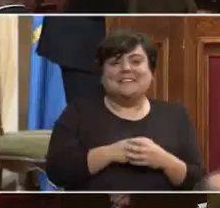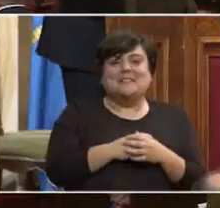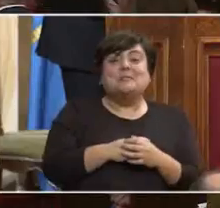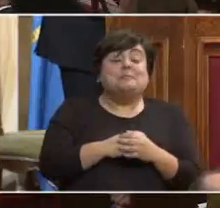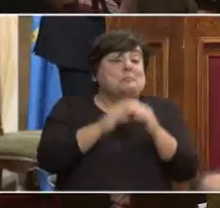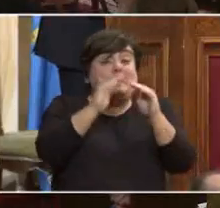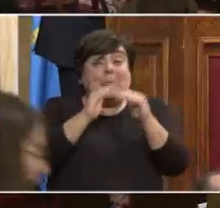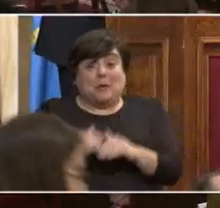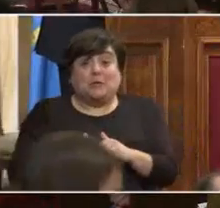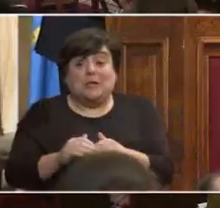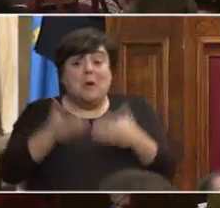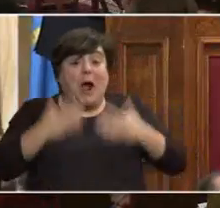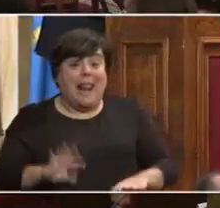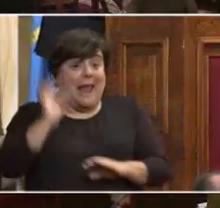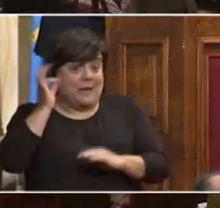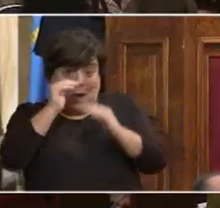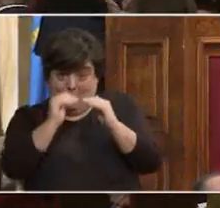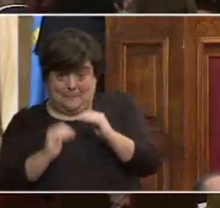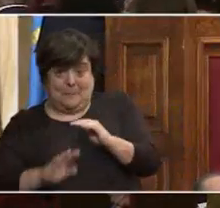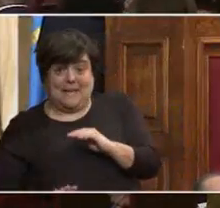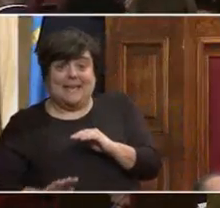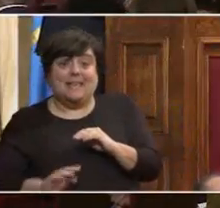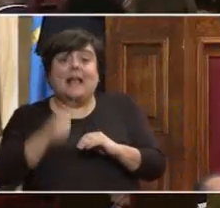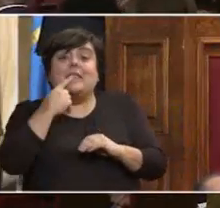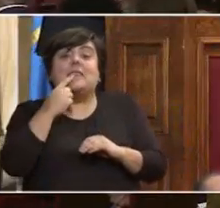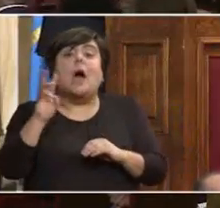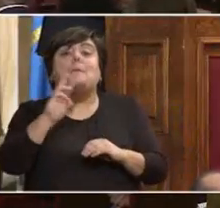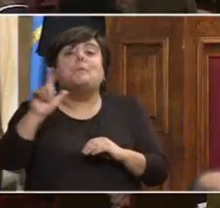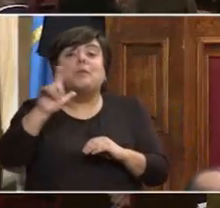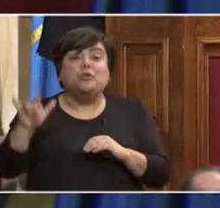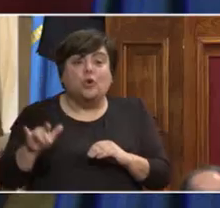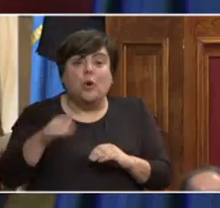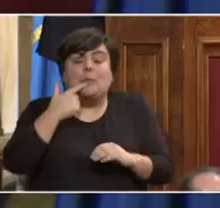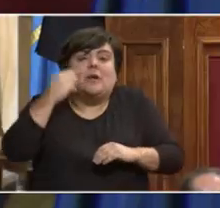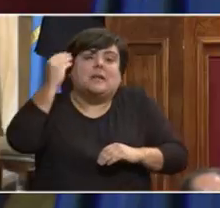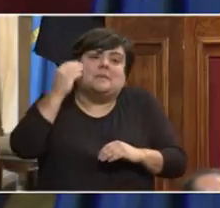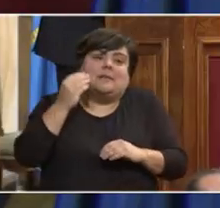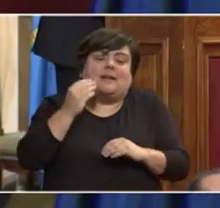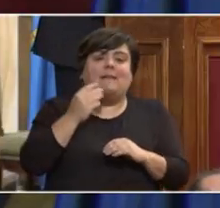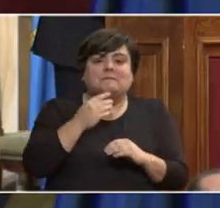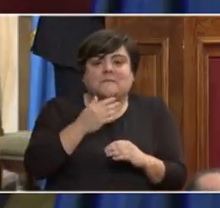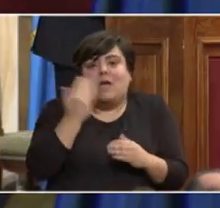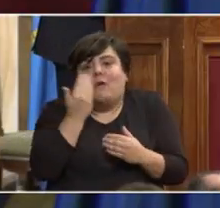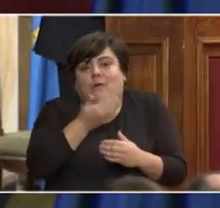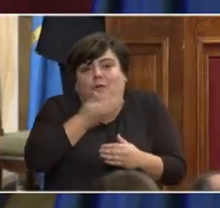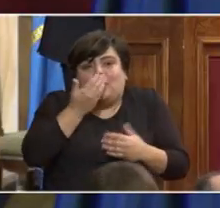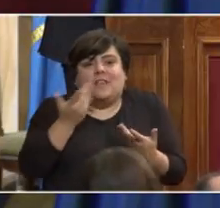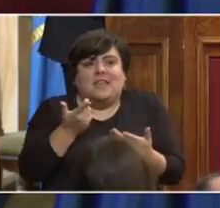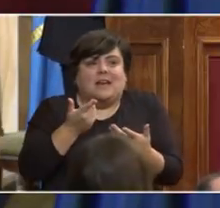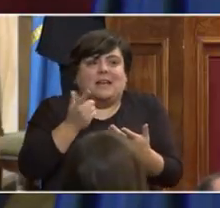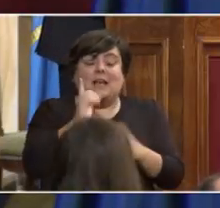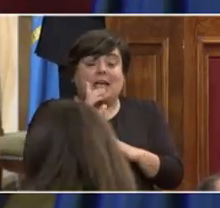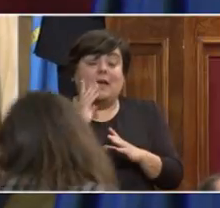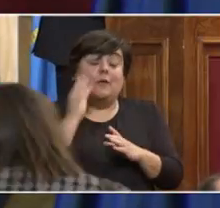Por último, a Olaya, la menor, la llamaban Plutón, por considerarla fría y distante en estos primeros